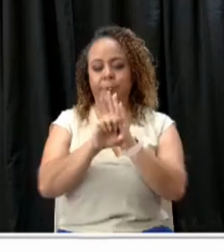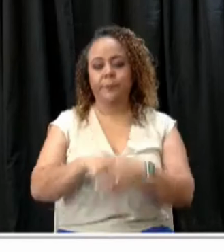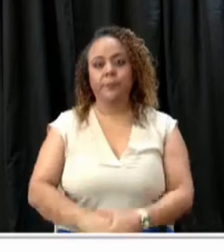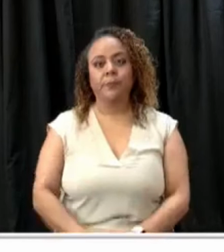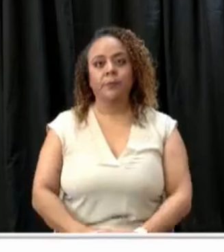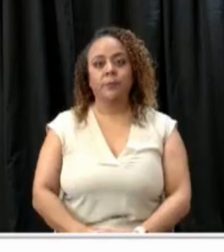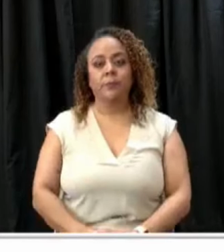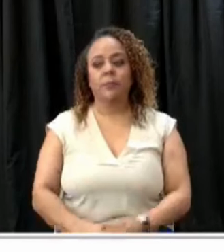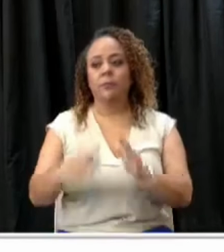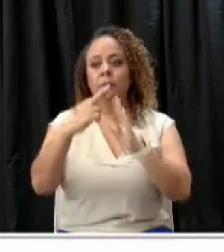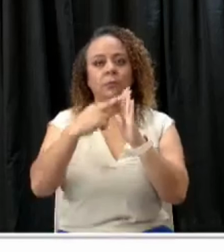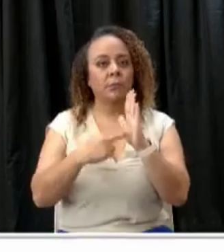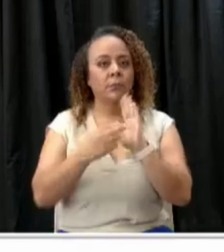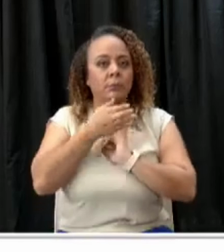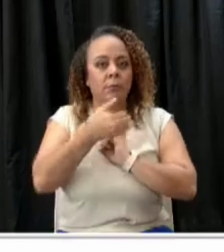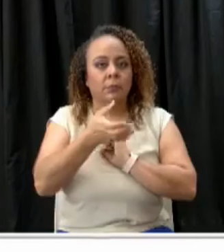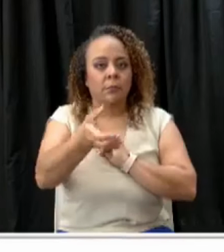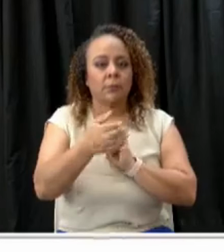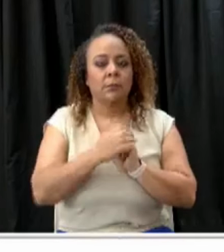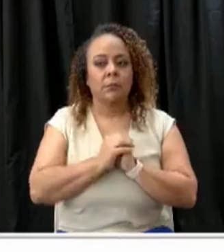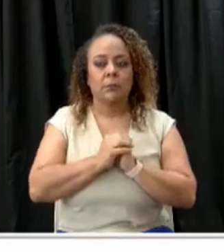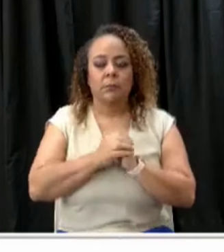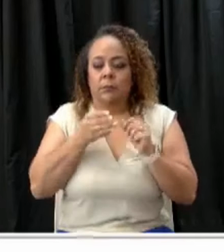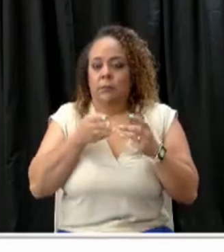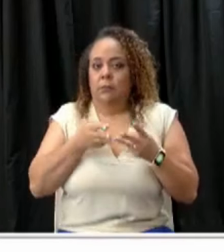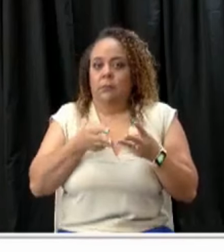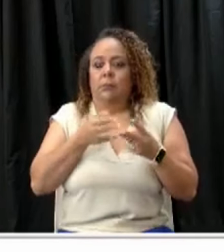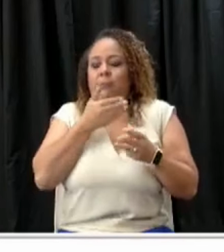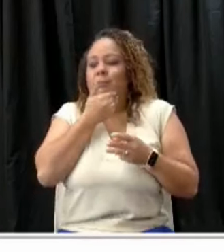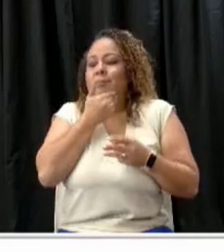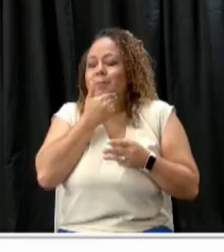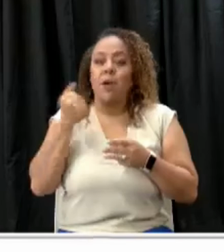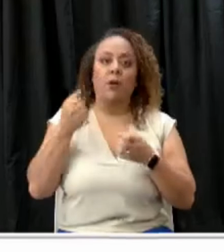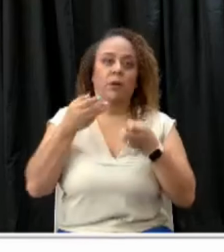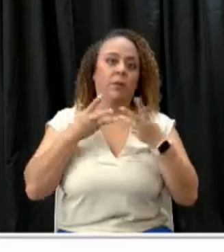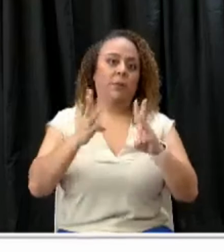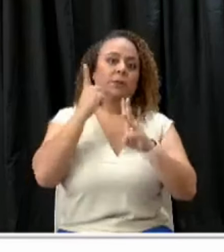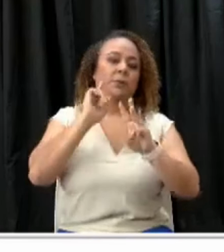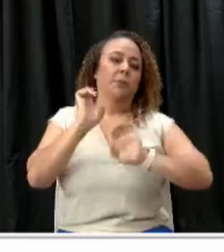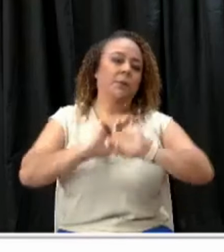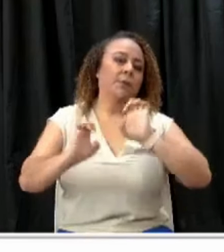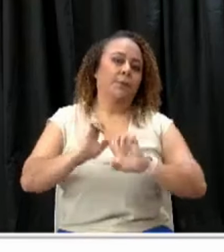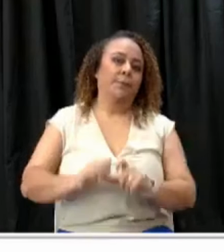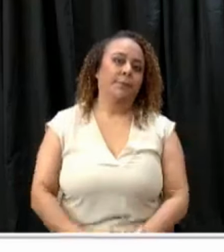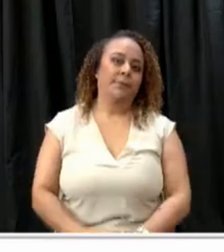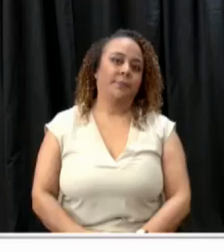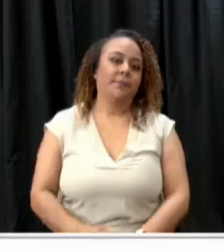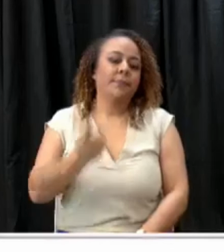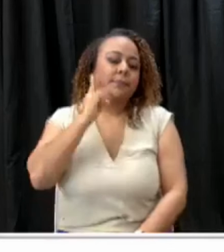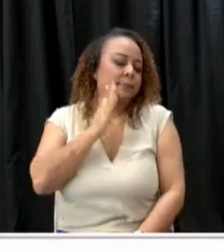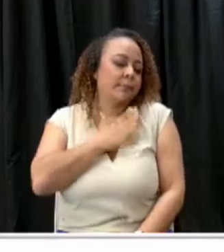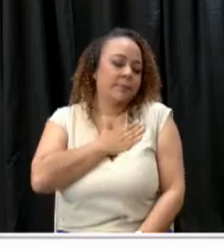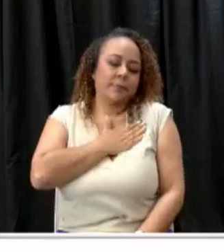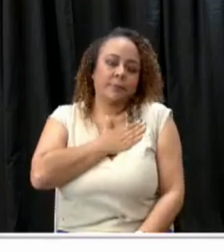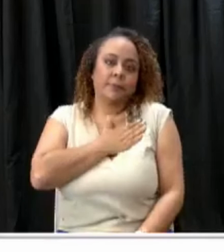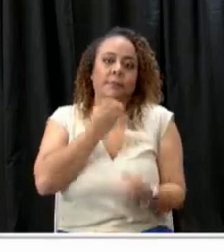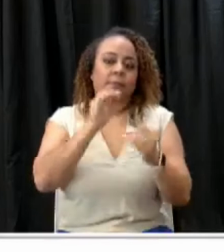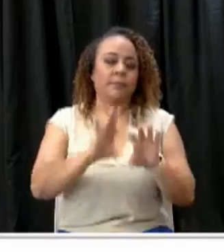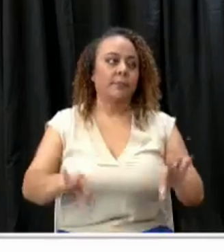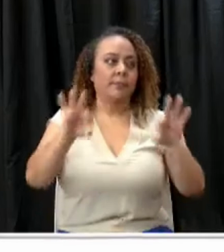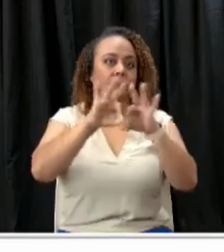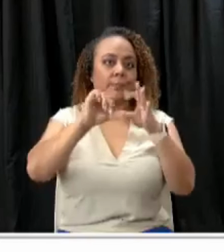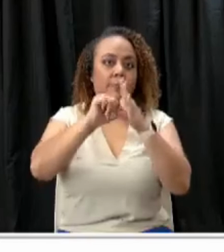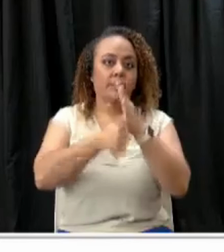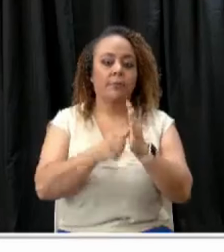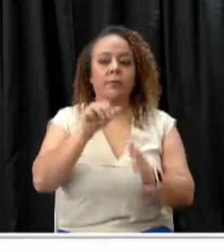el mismo reglamento recomienda son de los mejores métodos para la evaluación. Para mí muy importante resaltar